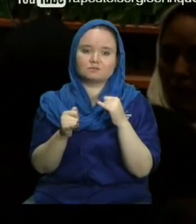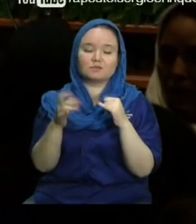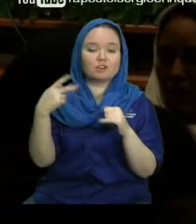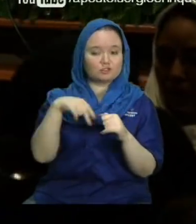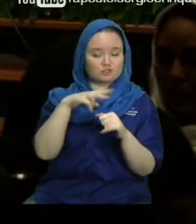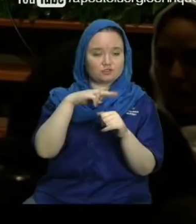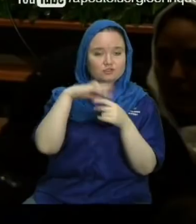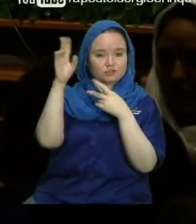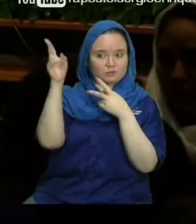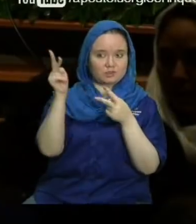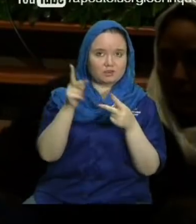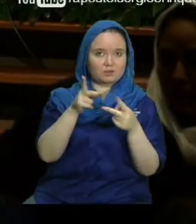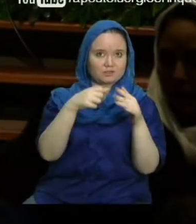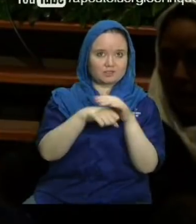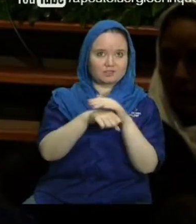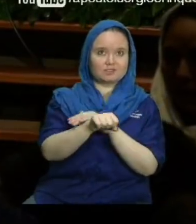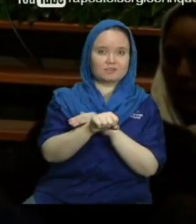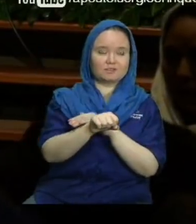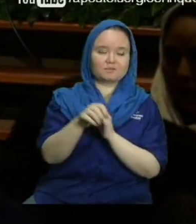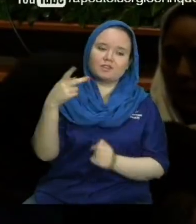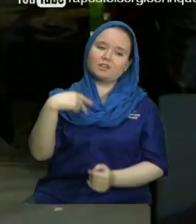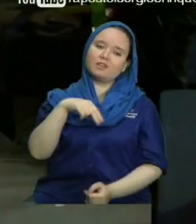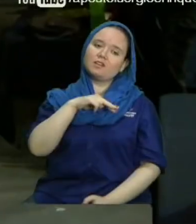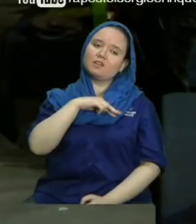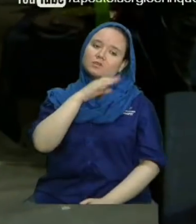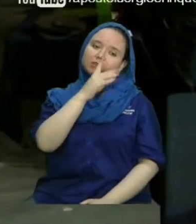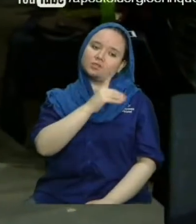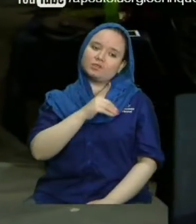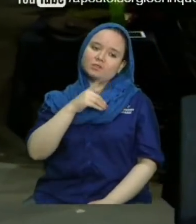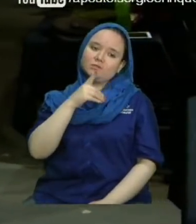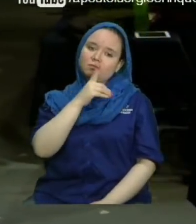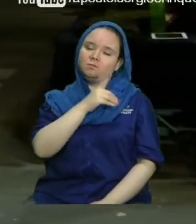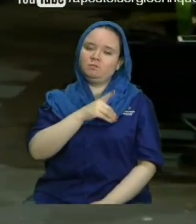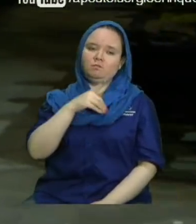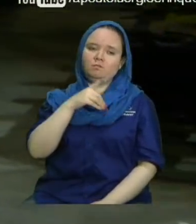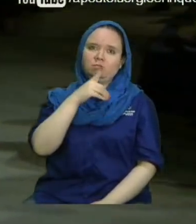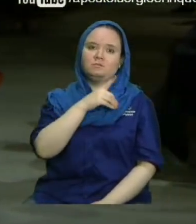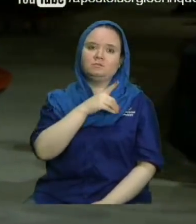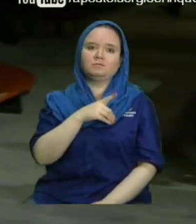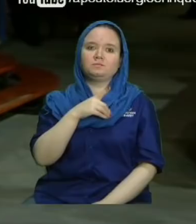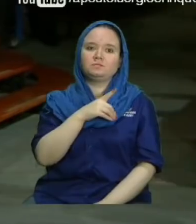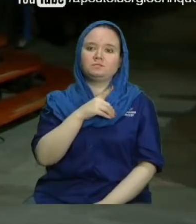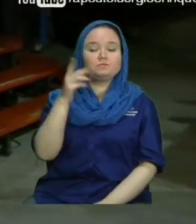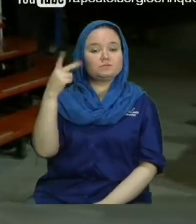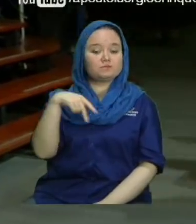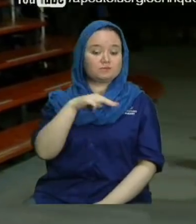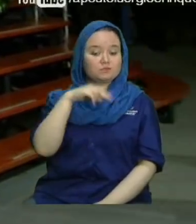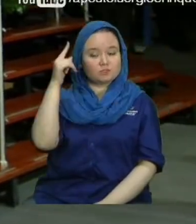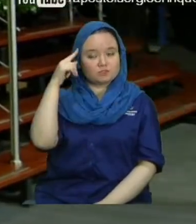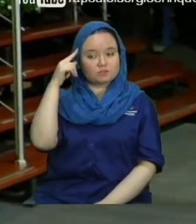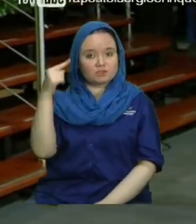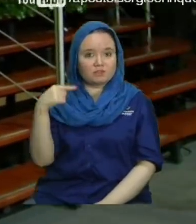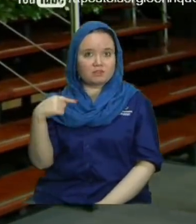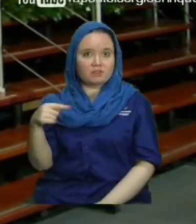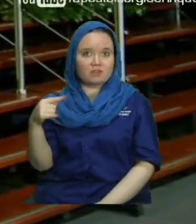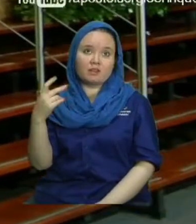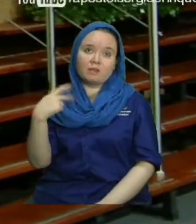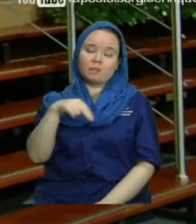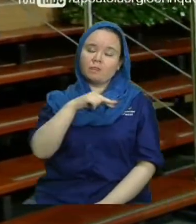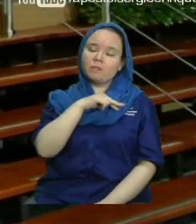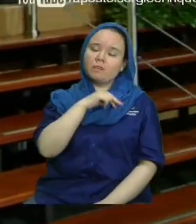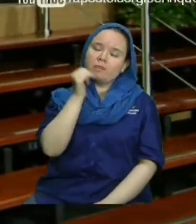viniéramos. Y por eso es nuestro anhelo, nuestro despertar, nuestros días, nuestras